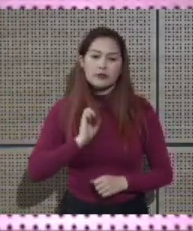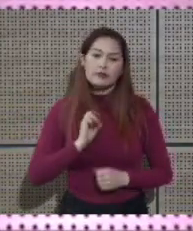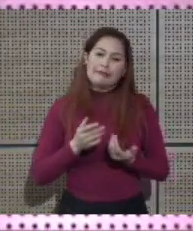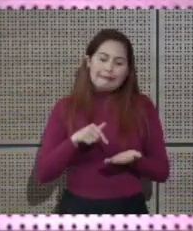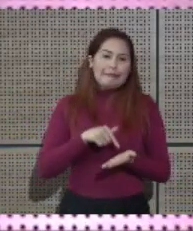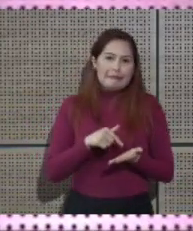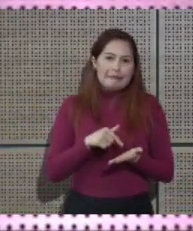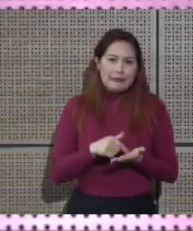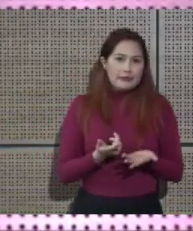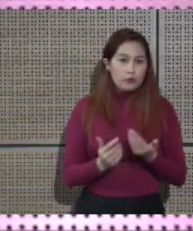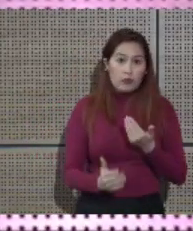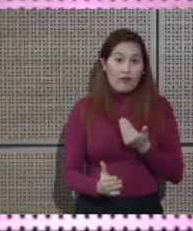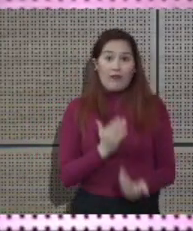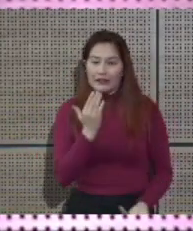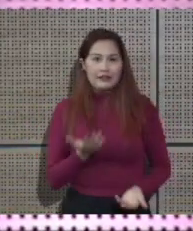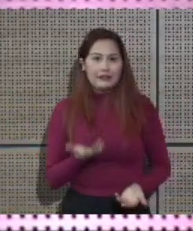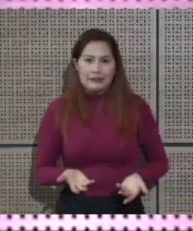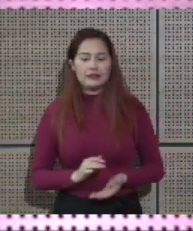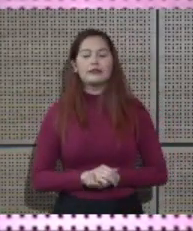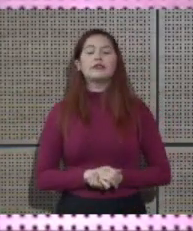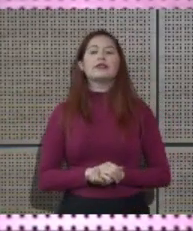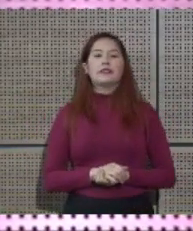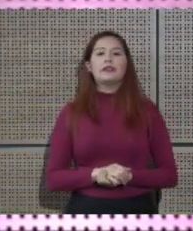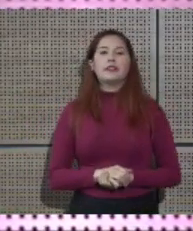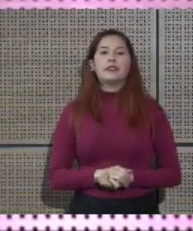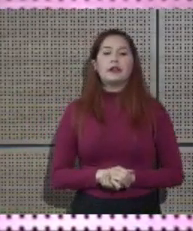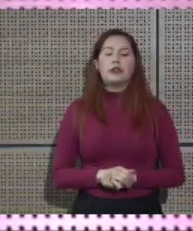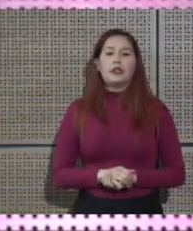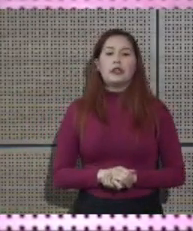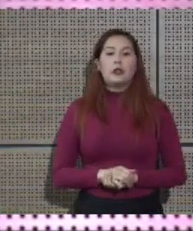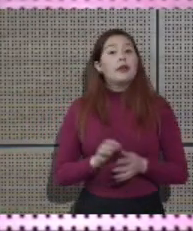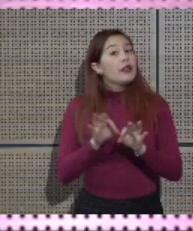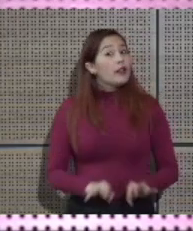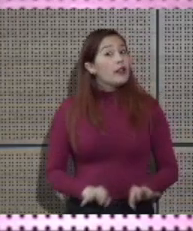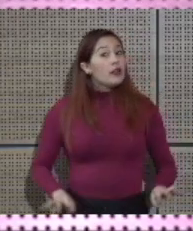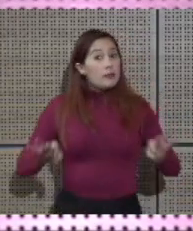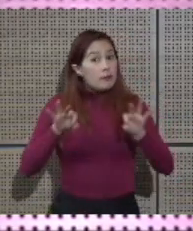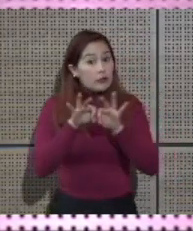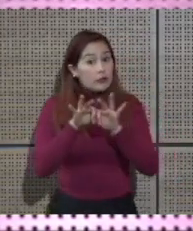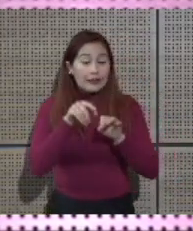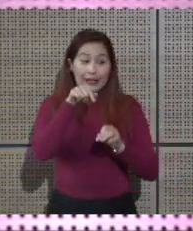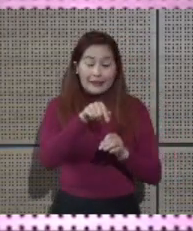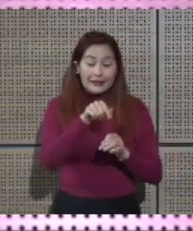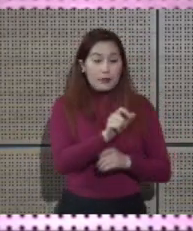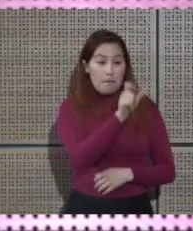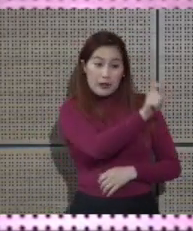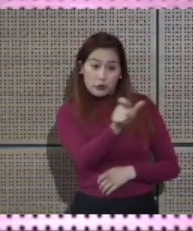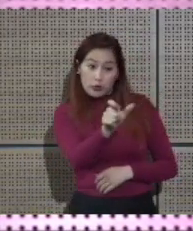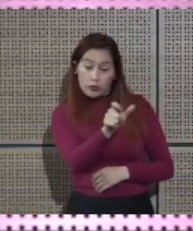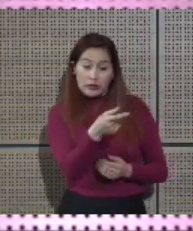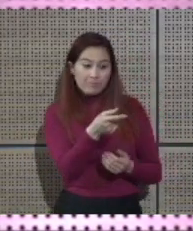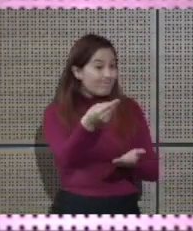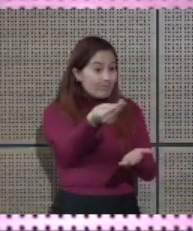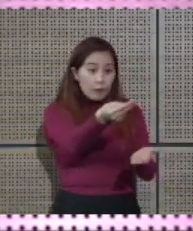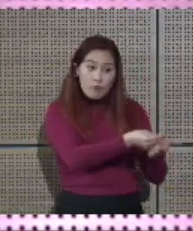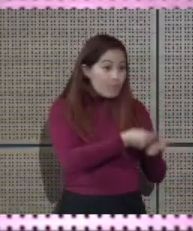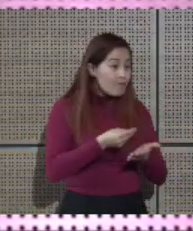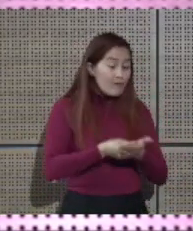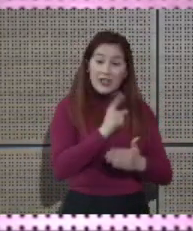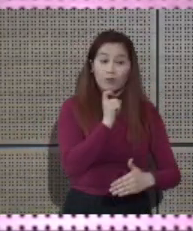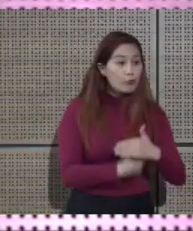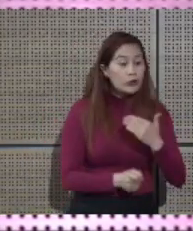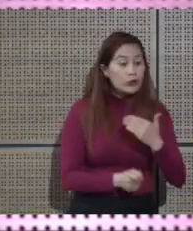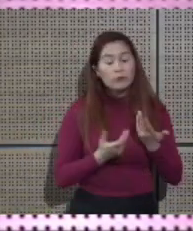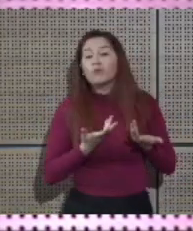fácil lograr que se invierta de la manera como se tiene que invertir, es que hay que proteger ese ingreso adicional de manera tal que se dirija efectivamente a